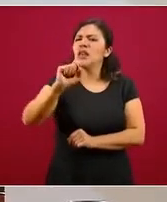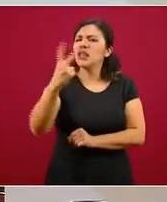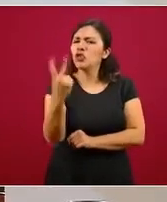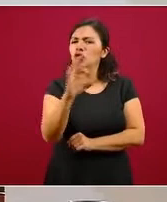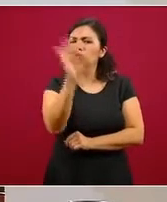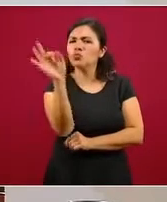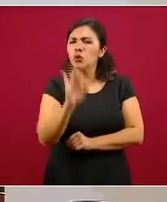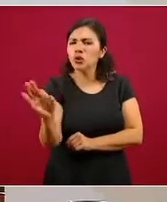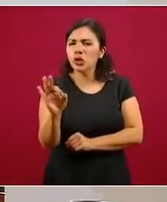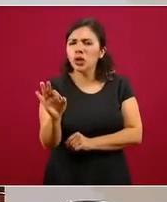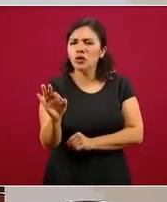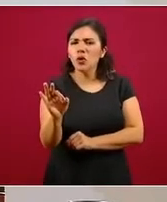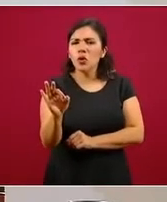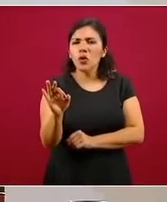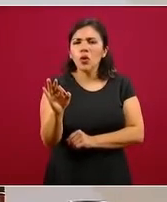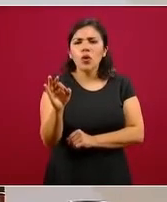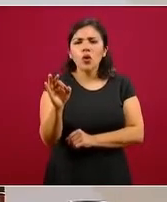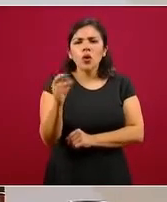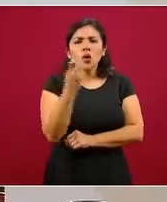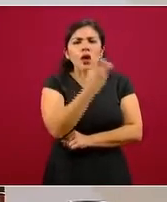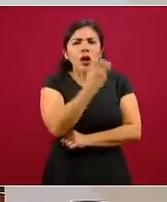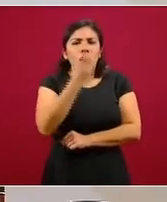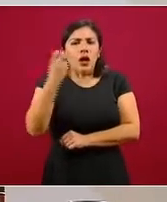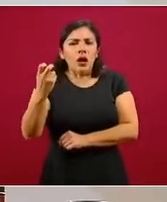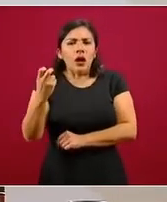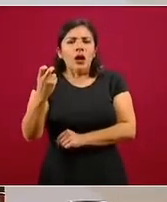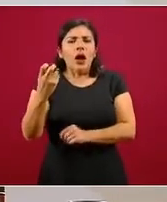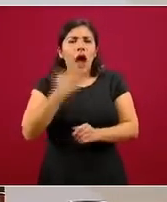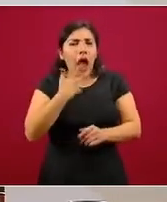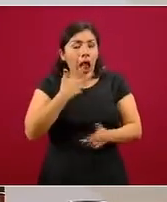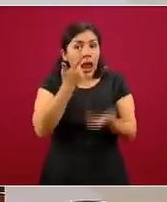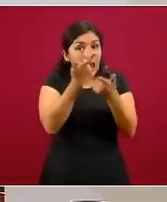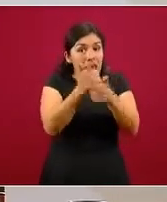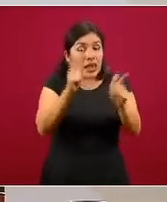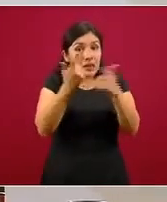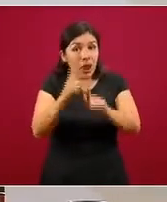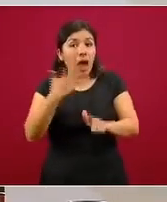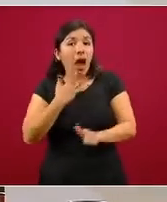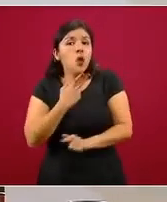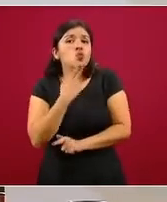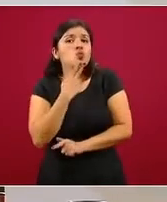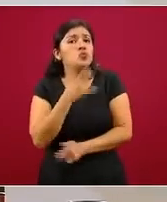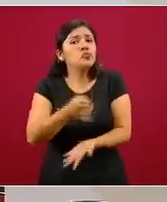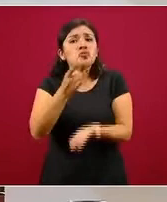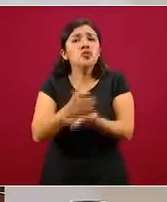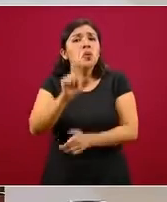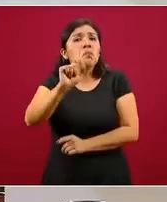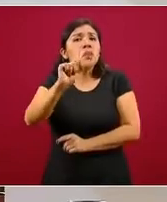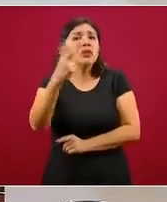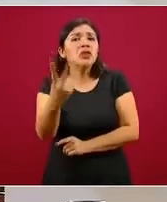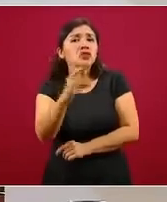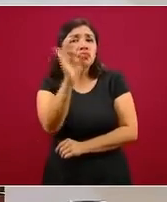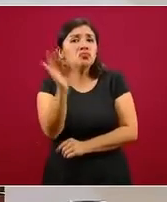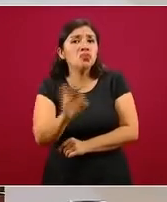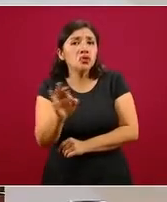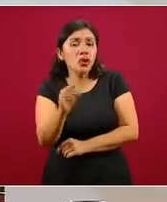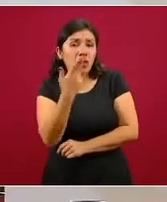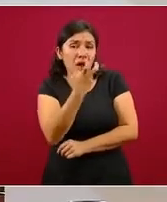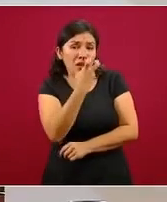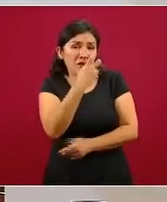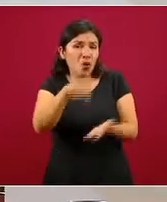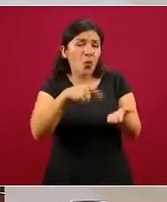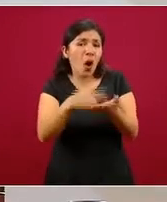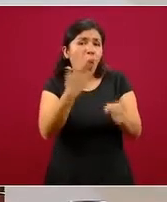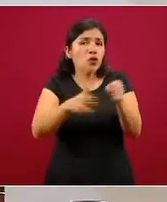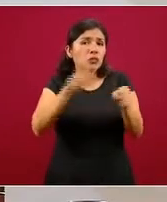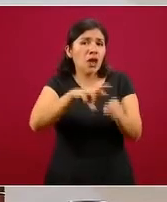22% de la disponibilidad había sido utilizada en hospitales